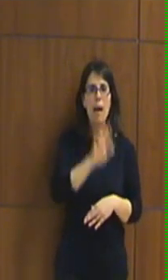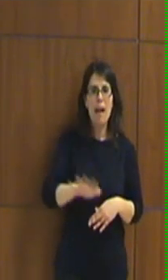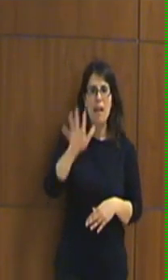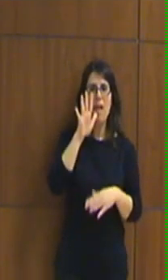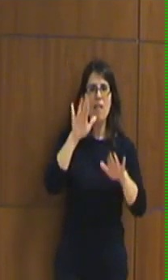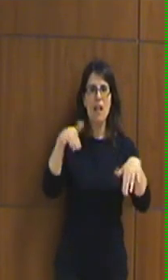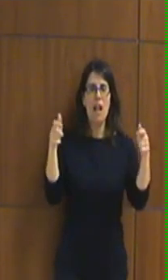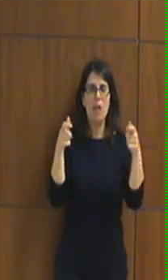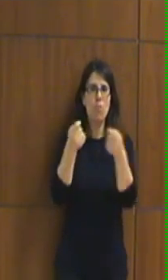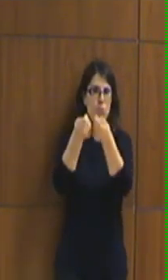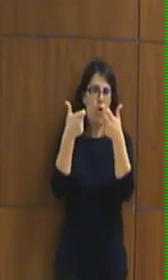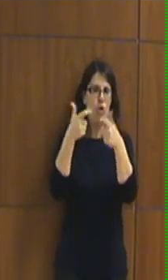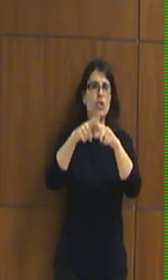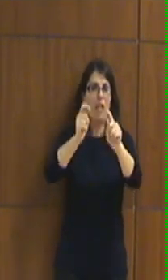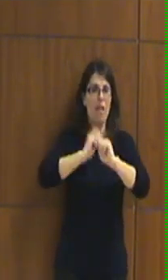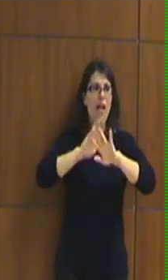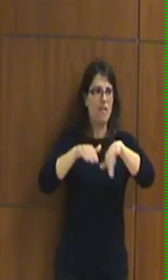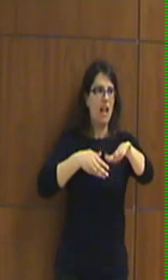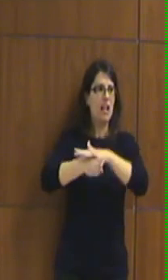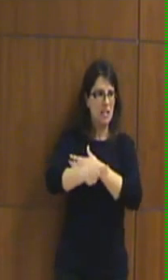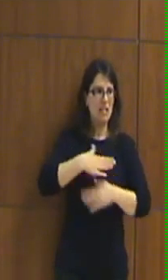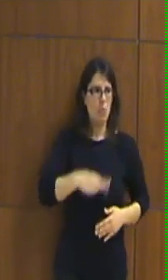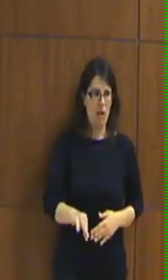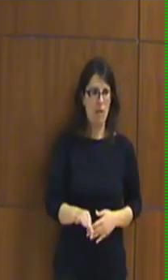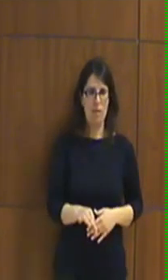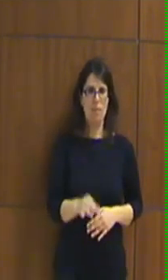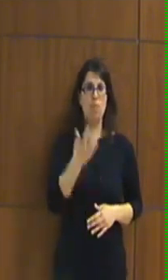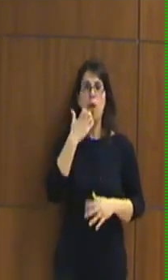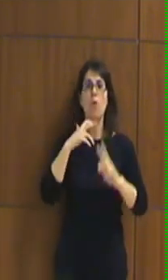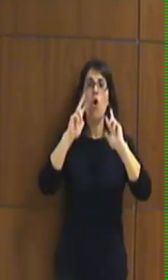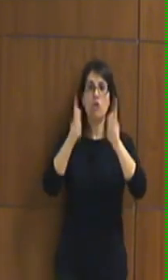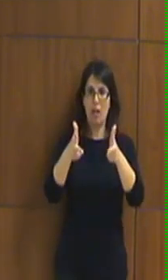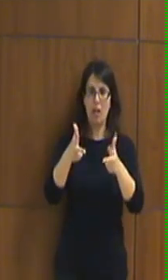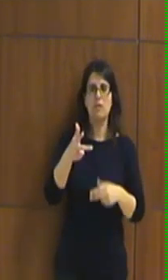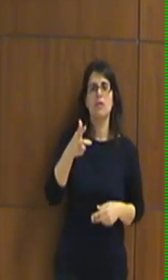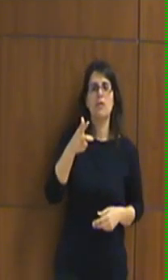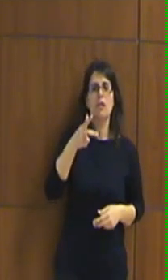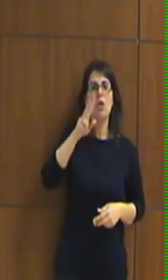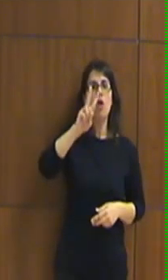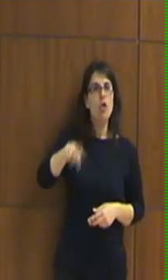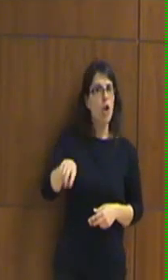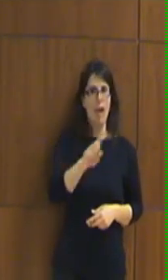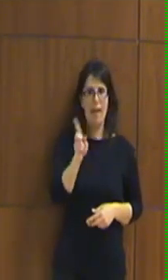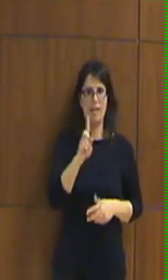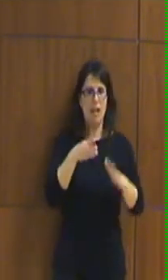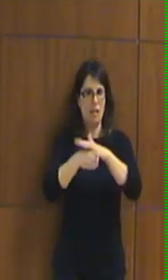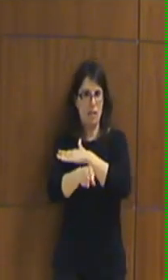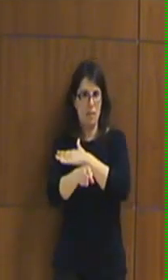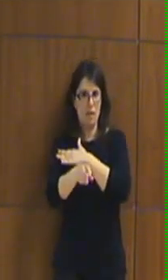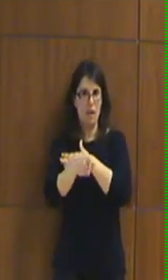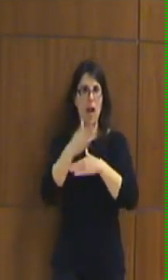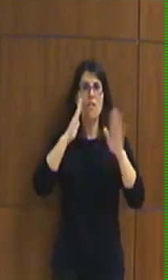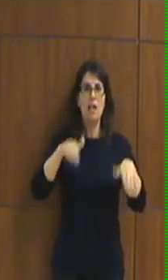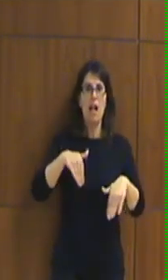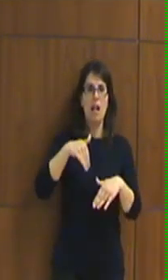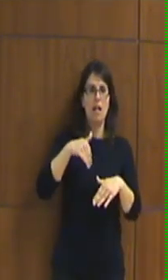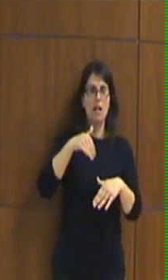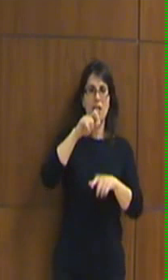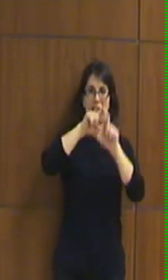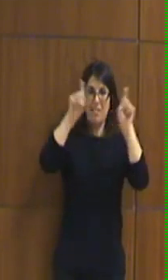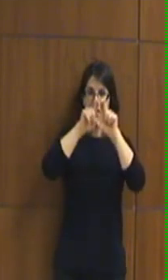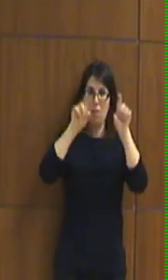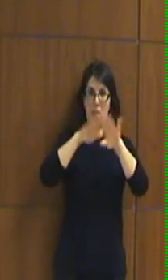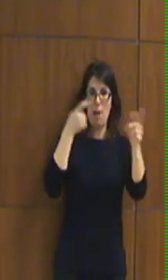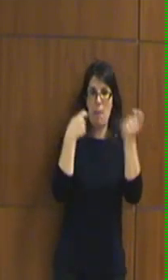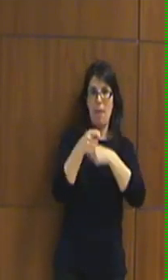ser accesibles, lo son, pero resulta que los turoperadores no lo saben, no los venden, no cuentan los servicios, el aeropuerto no está preparado, no hay